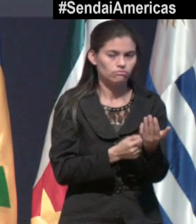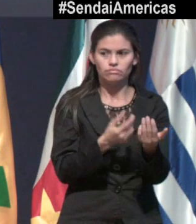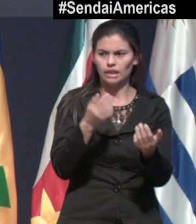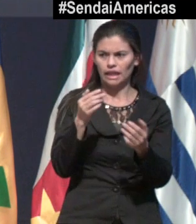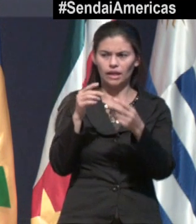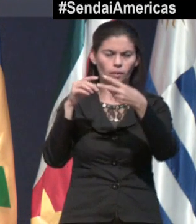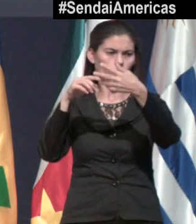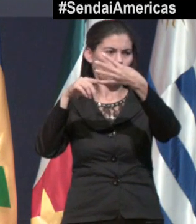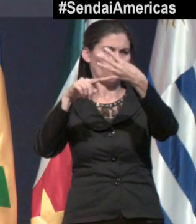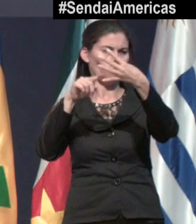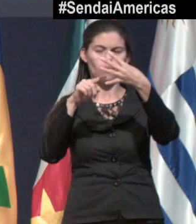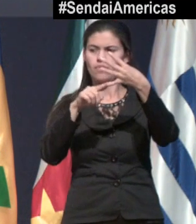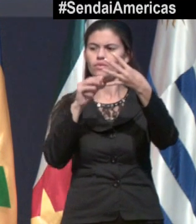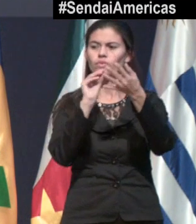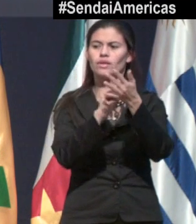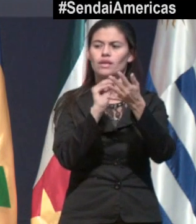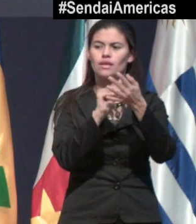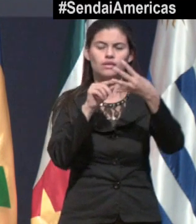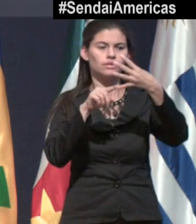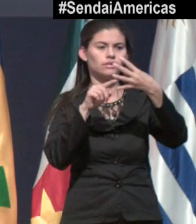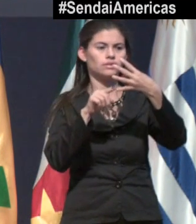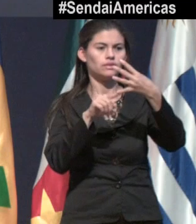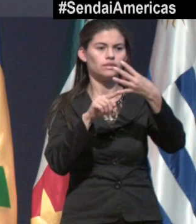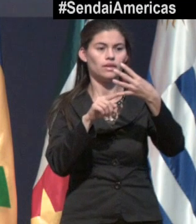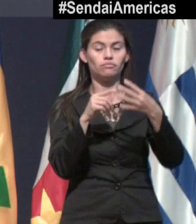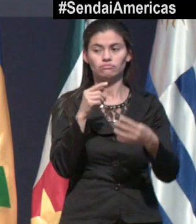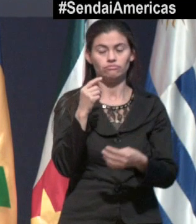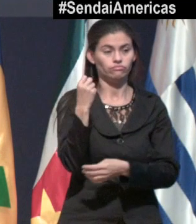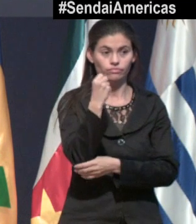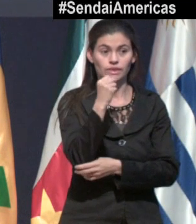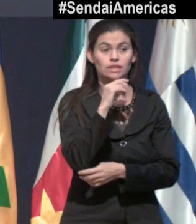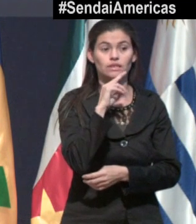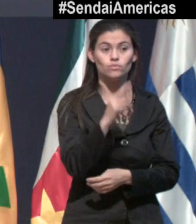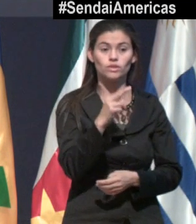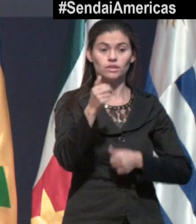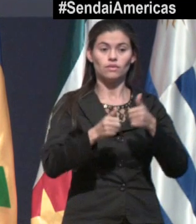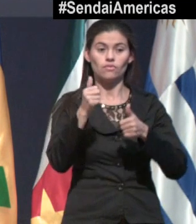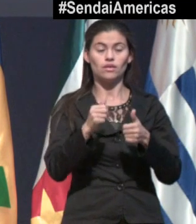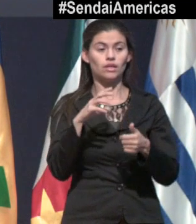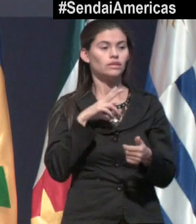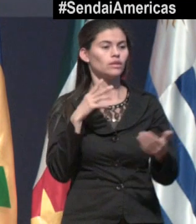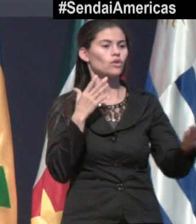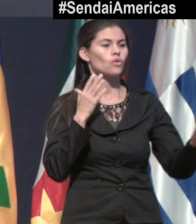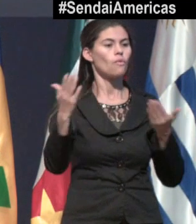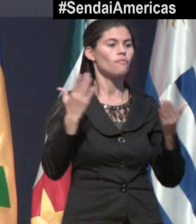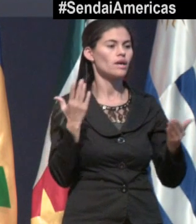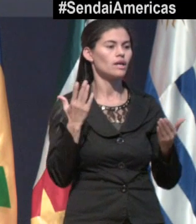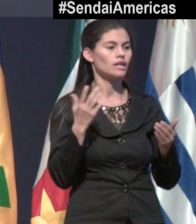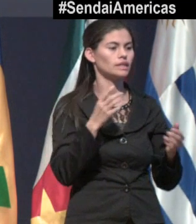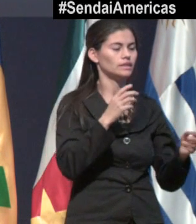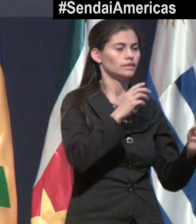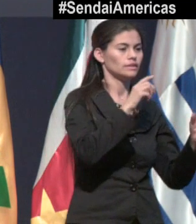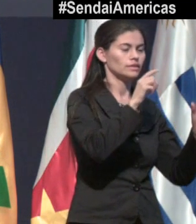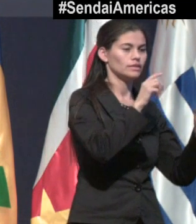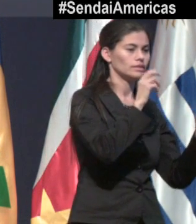aquí? Bueno, aquí es también muy interesante la respuesta. Aquí estamos comparando riesgo con